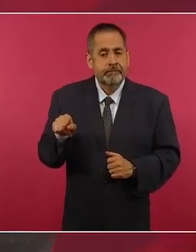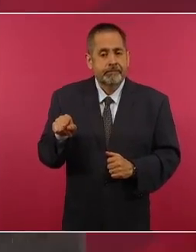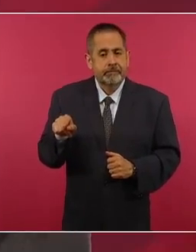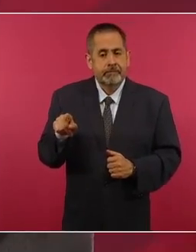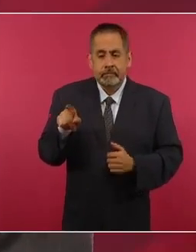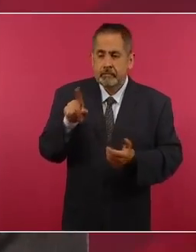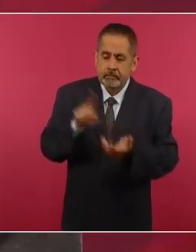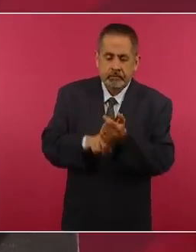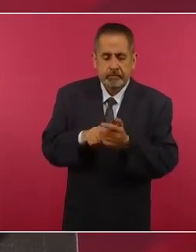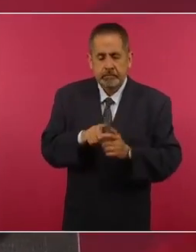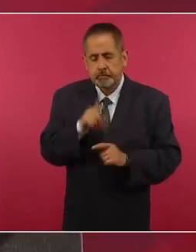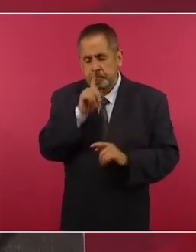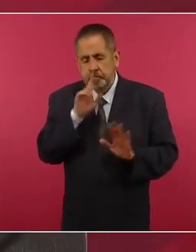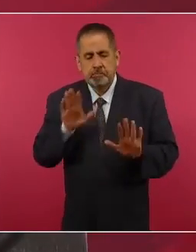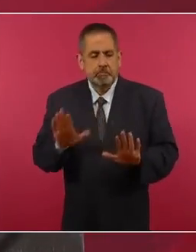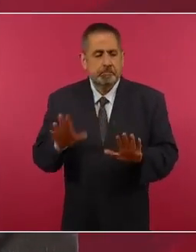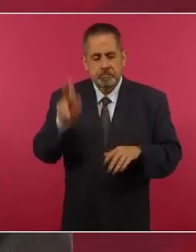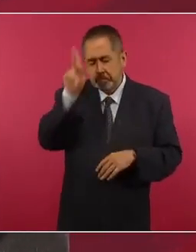prudente,